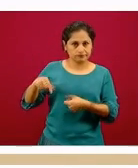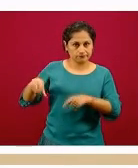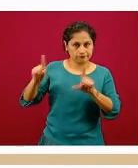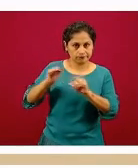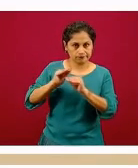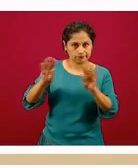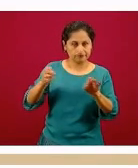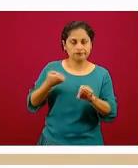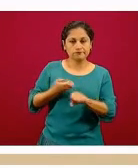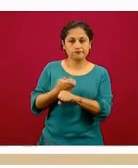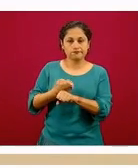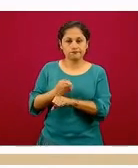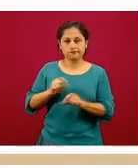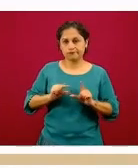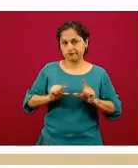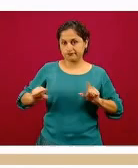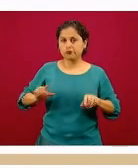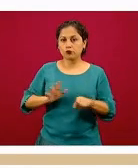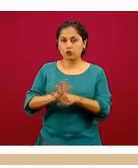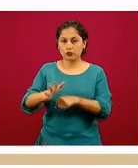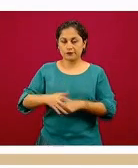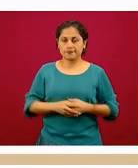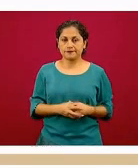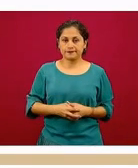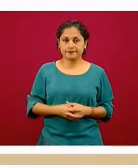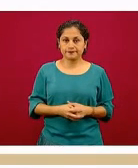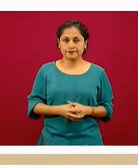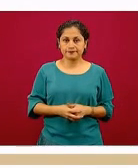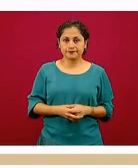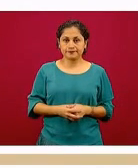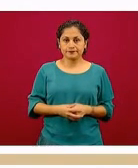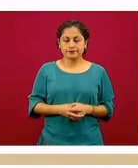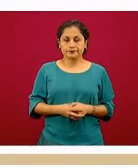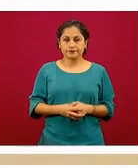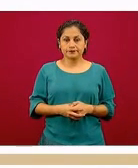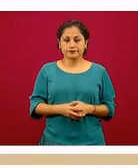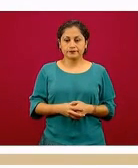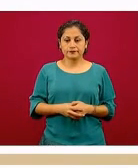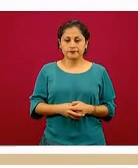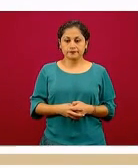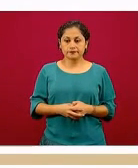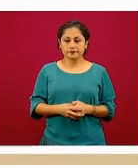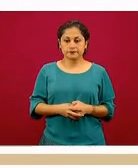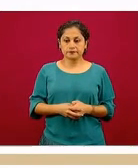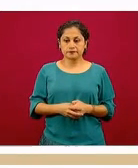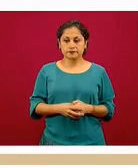estas entidades federativas. Veamos la siguiente diapositiva.